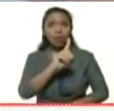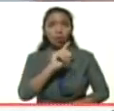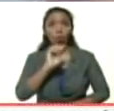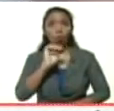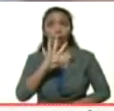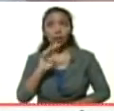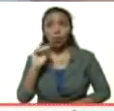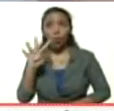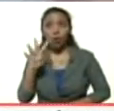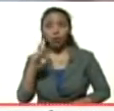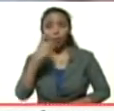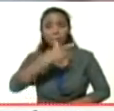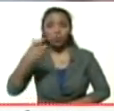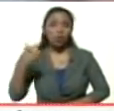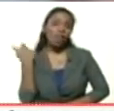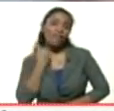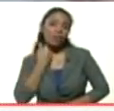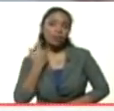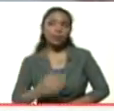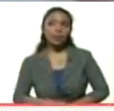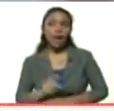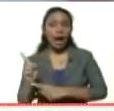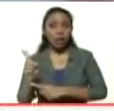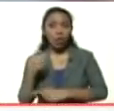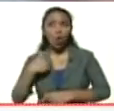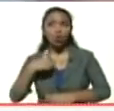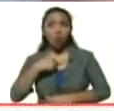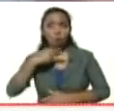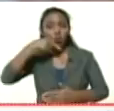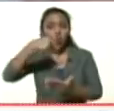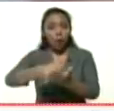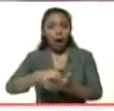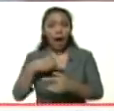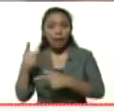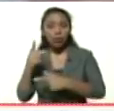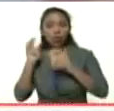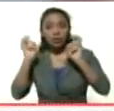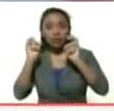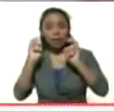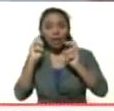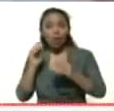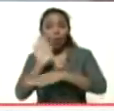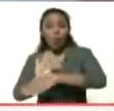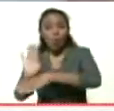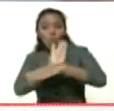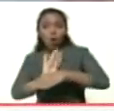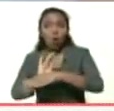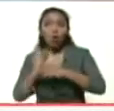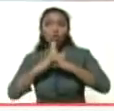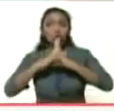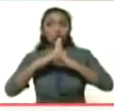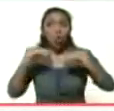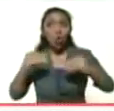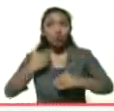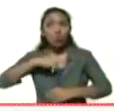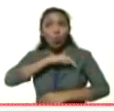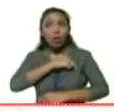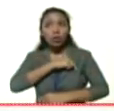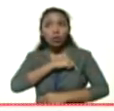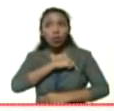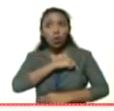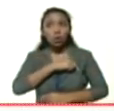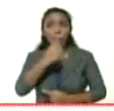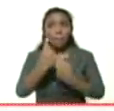144 casos. Esto era un poco lo que les mencionaba acerca de los cuidados que están recibiendo todos nuestros y